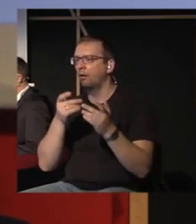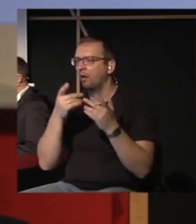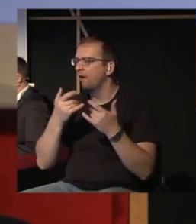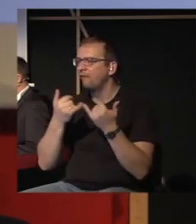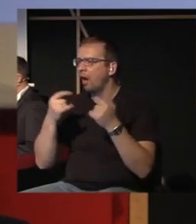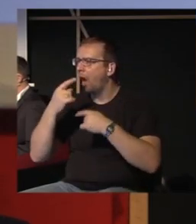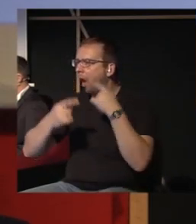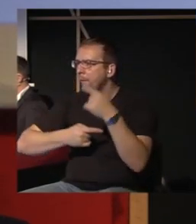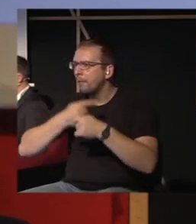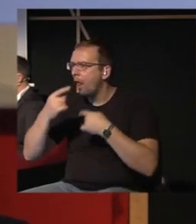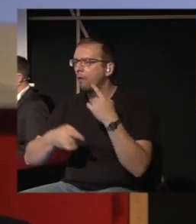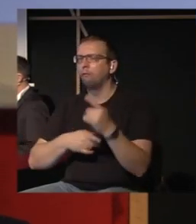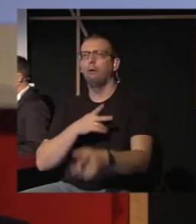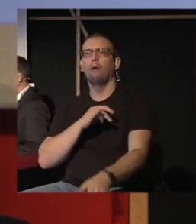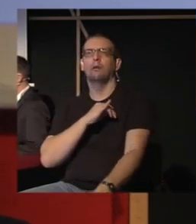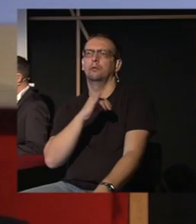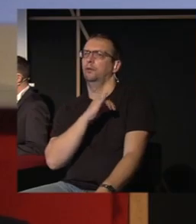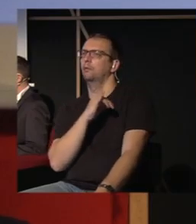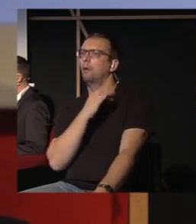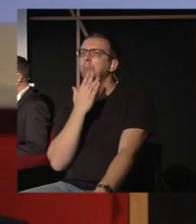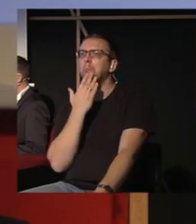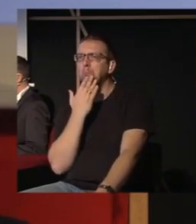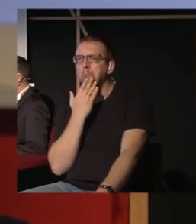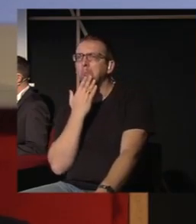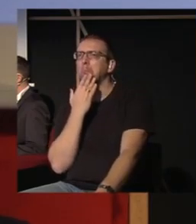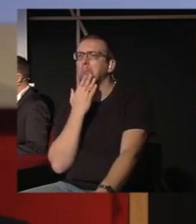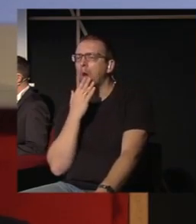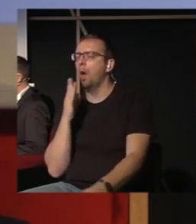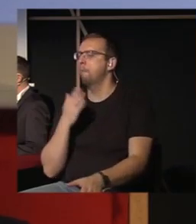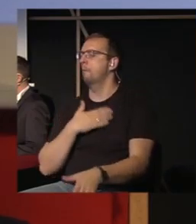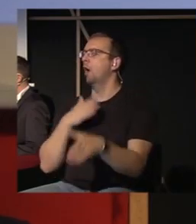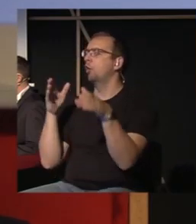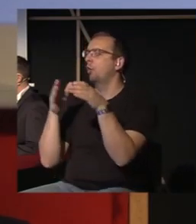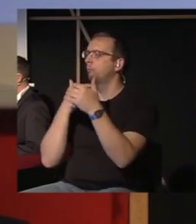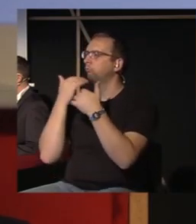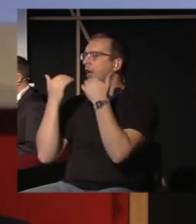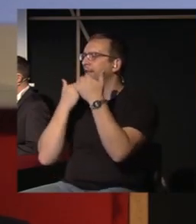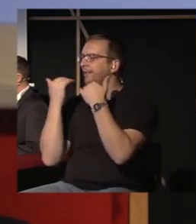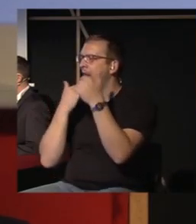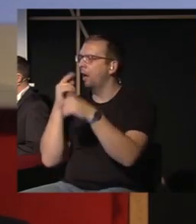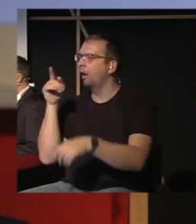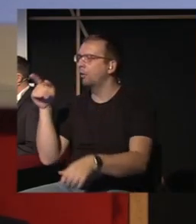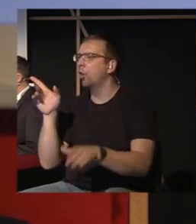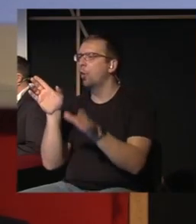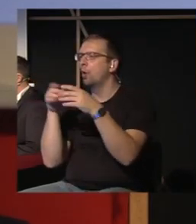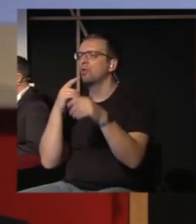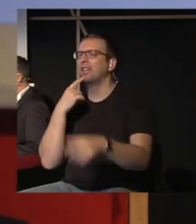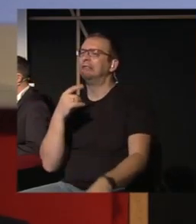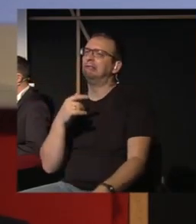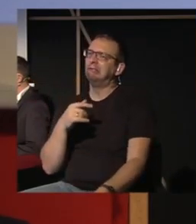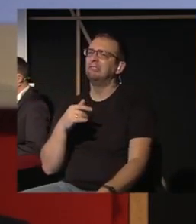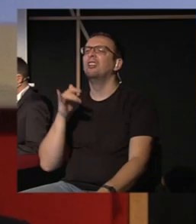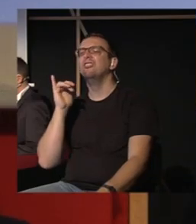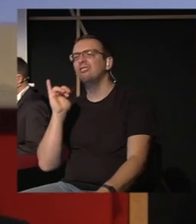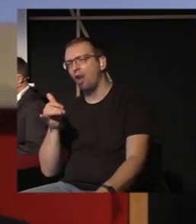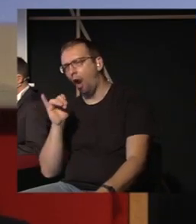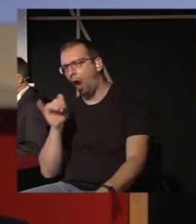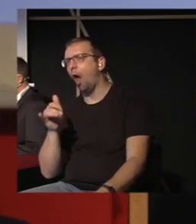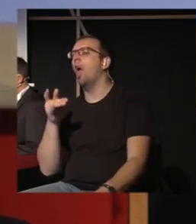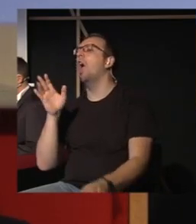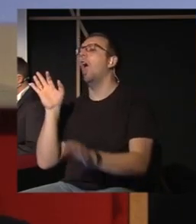momento lo han dejado para realizar un poco más adelante, pero yo voy ahí, estaré luchando para que se haga lo más pronto